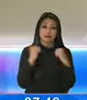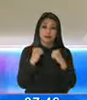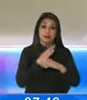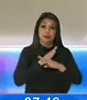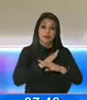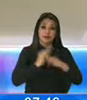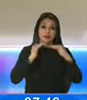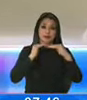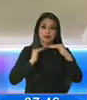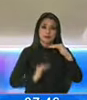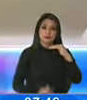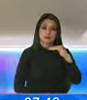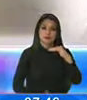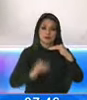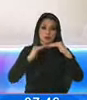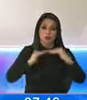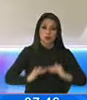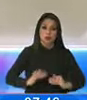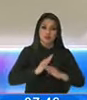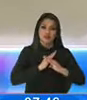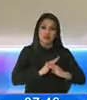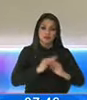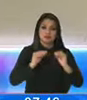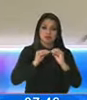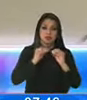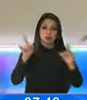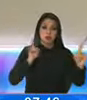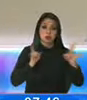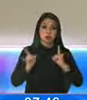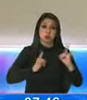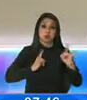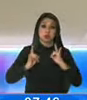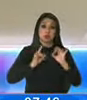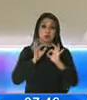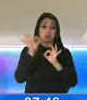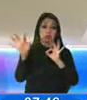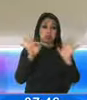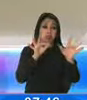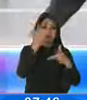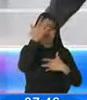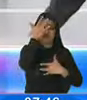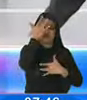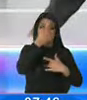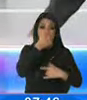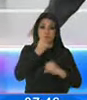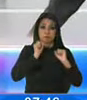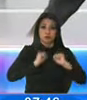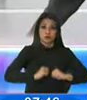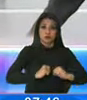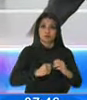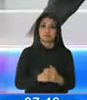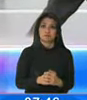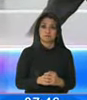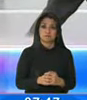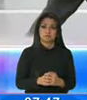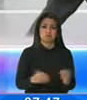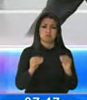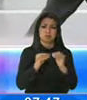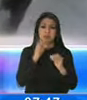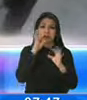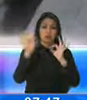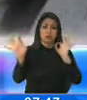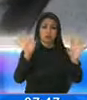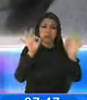suelen bajar y por lo tanto tienden a proliferar más epidemias como gripes. Al haber una mayor proliferación de